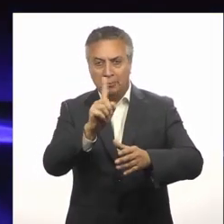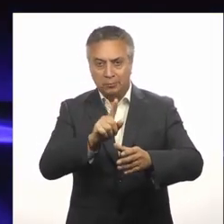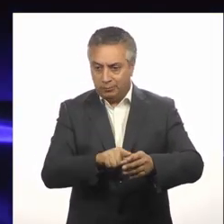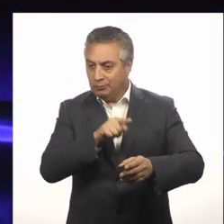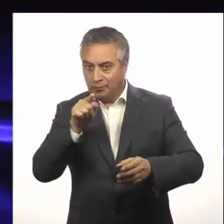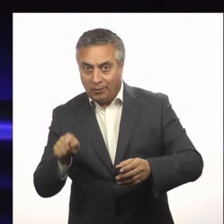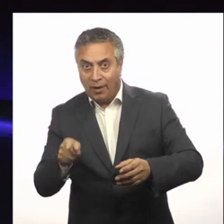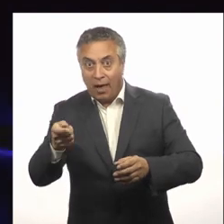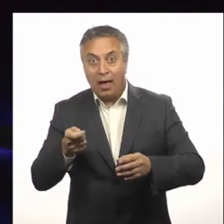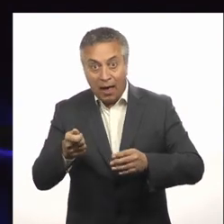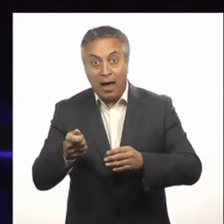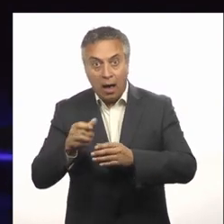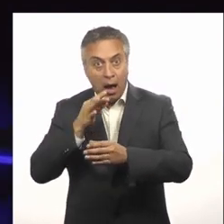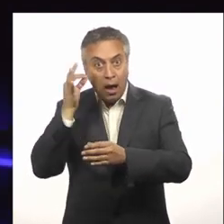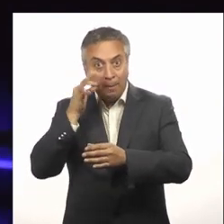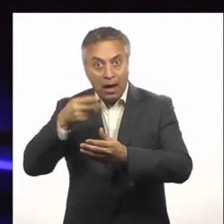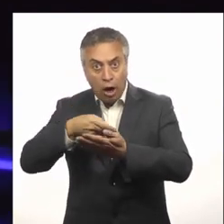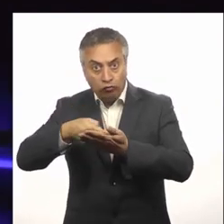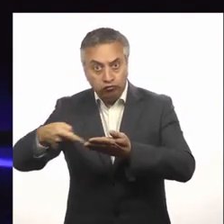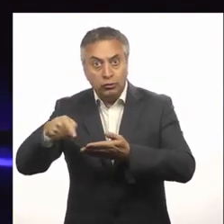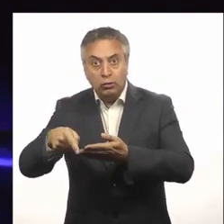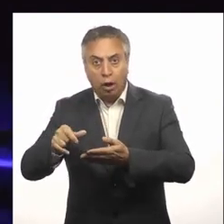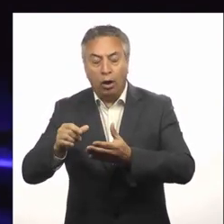destacador comienza a brillar.